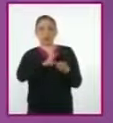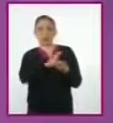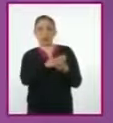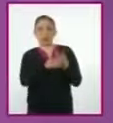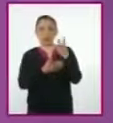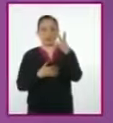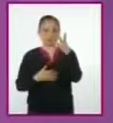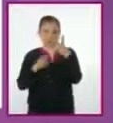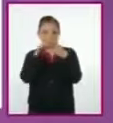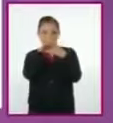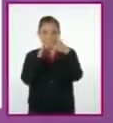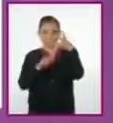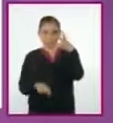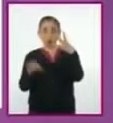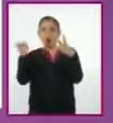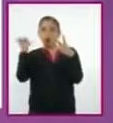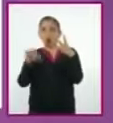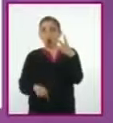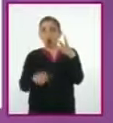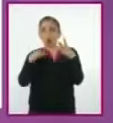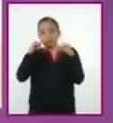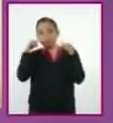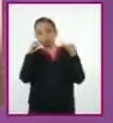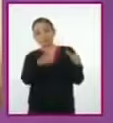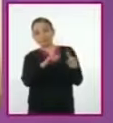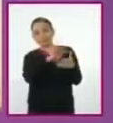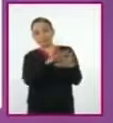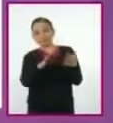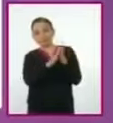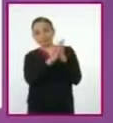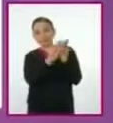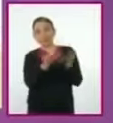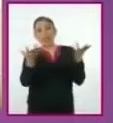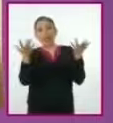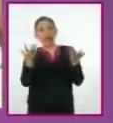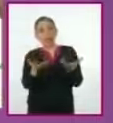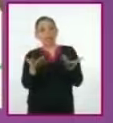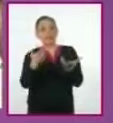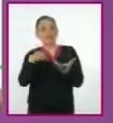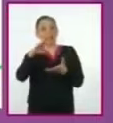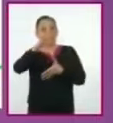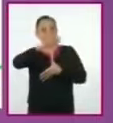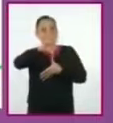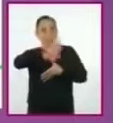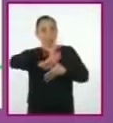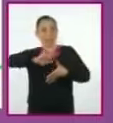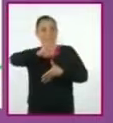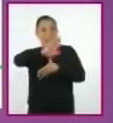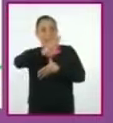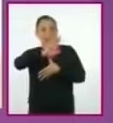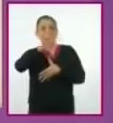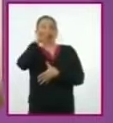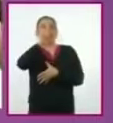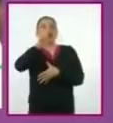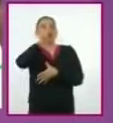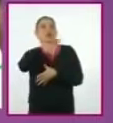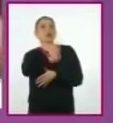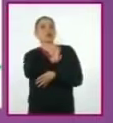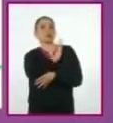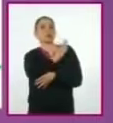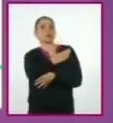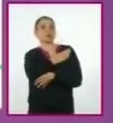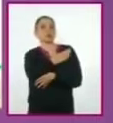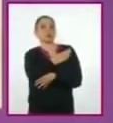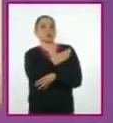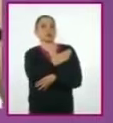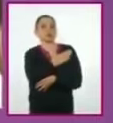español. Hoy nos centraremos en la literatura realizada en América, en lengua española.